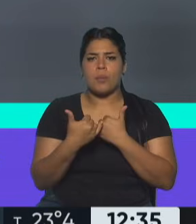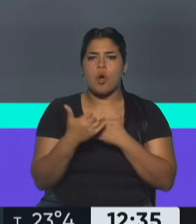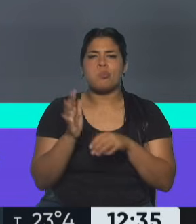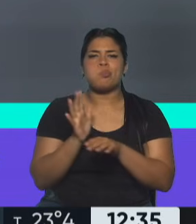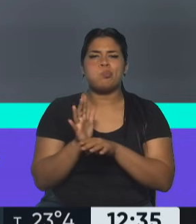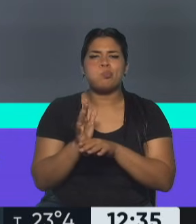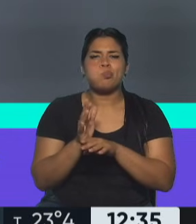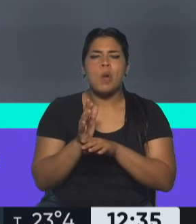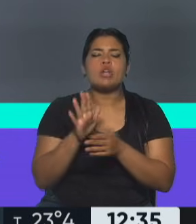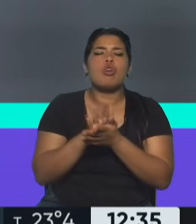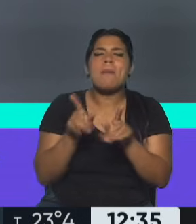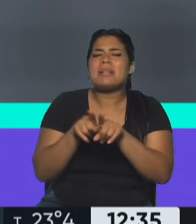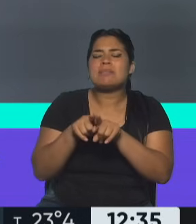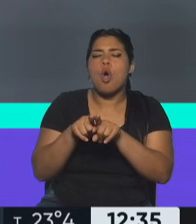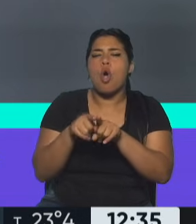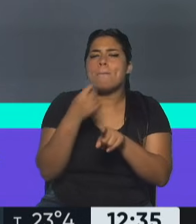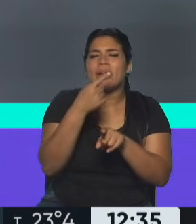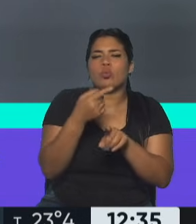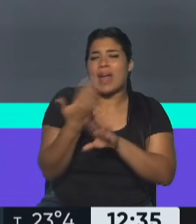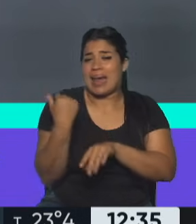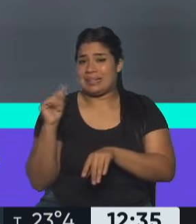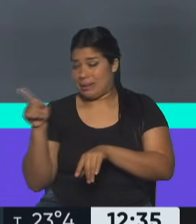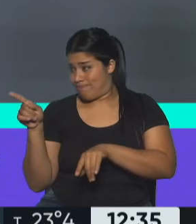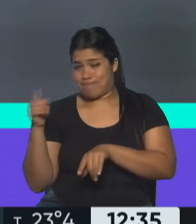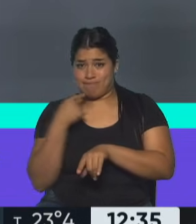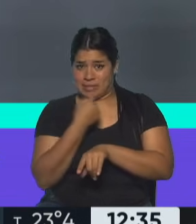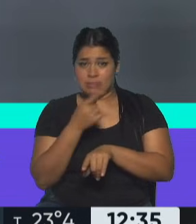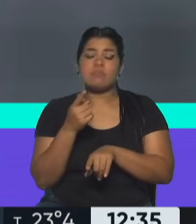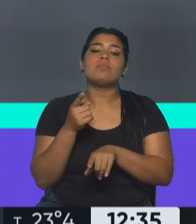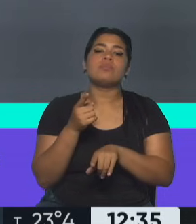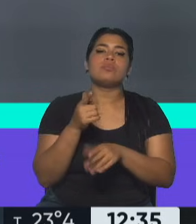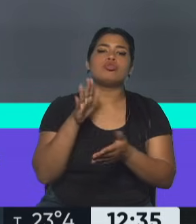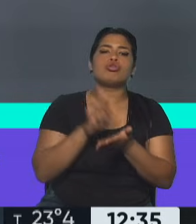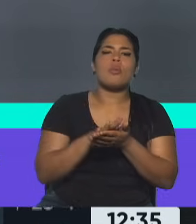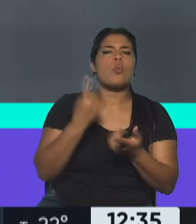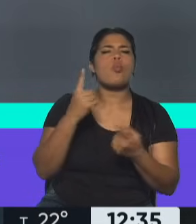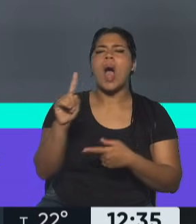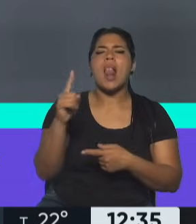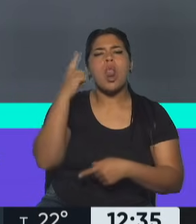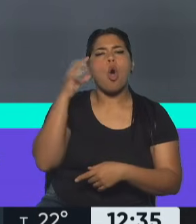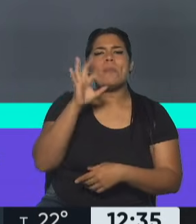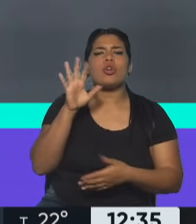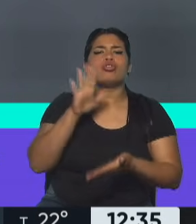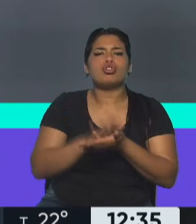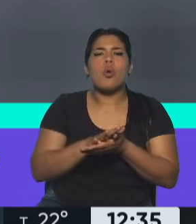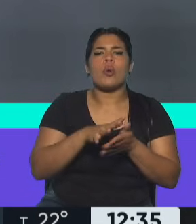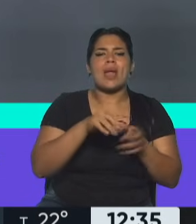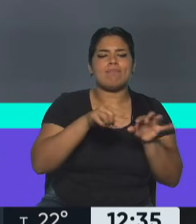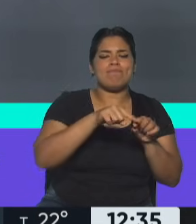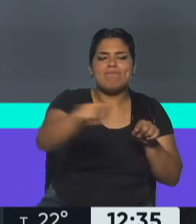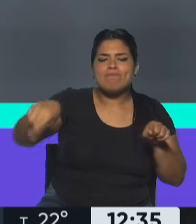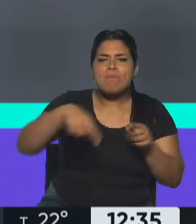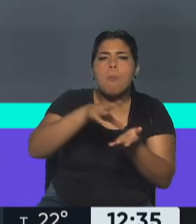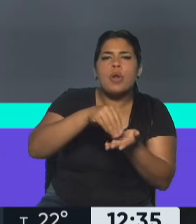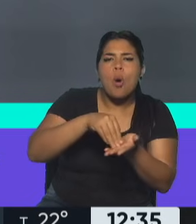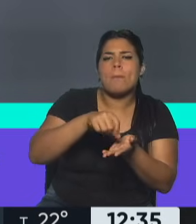colega que me precedió, respecto de la postura que tiene el Gobierno Nacional sobre la propiedad privada. Porque no está muy claro, por lo menos para buena